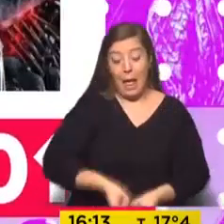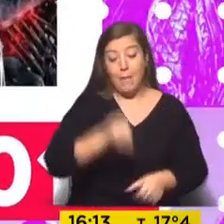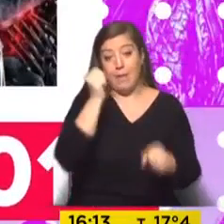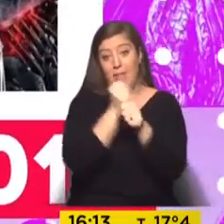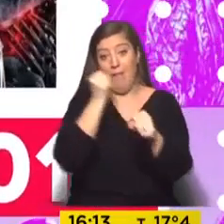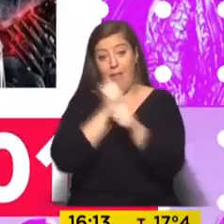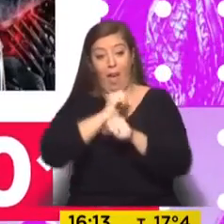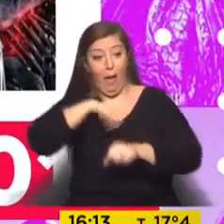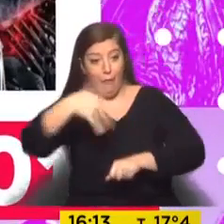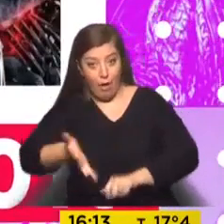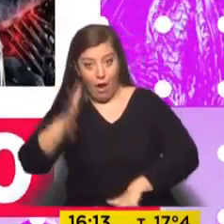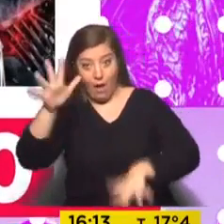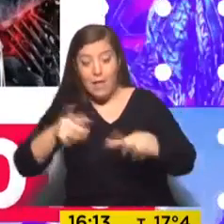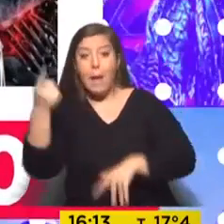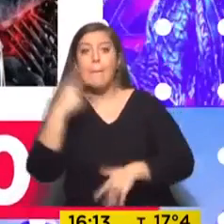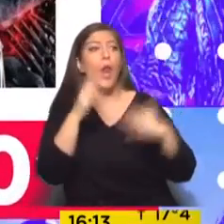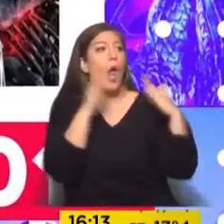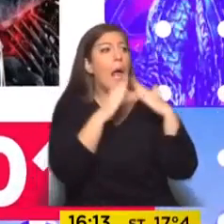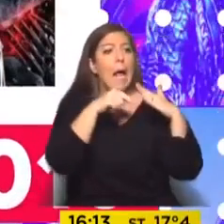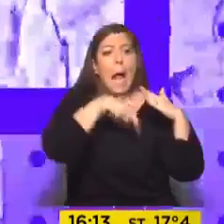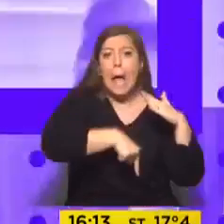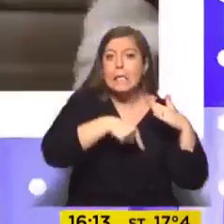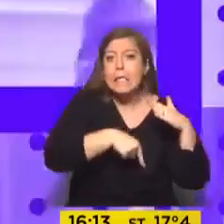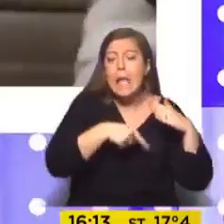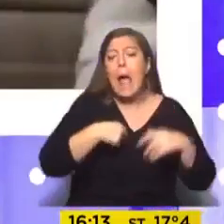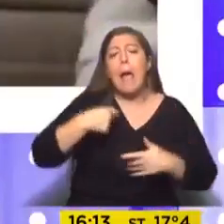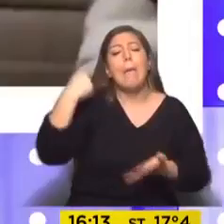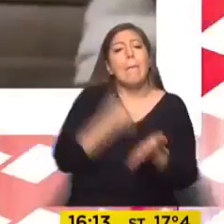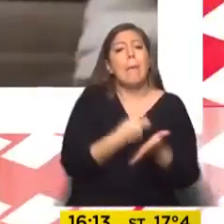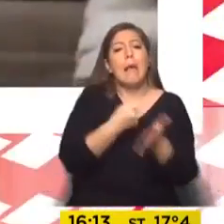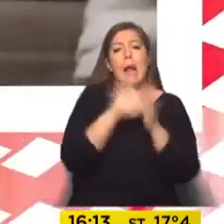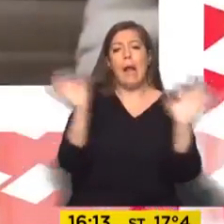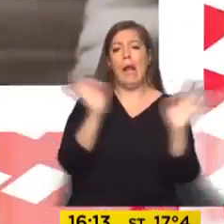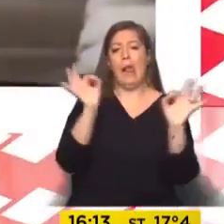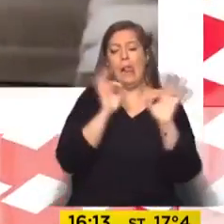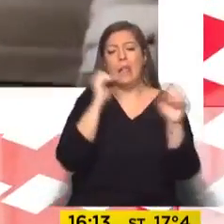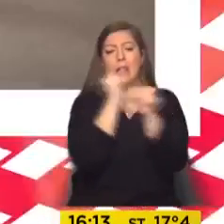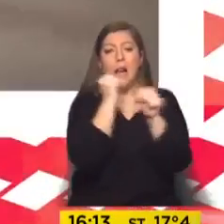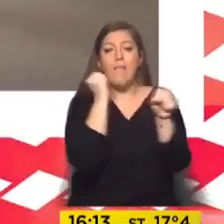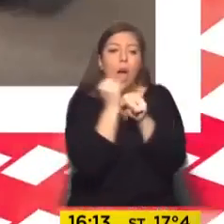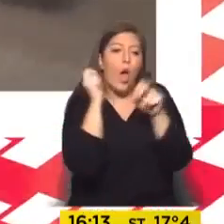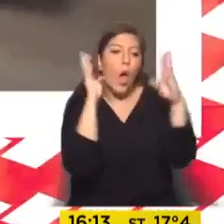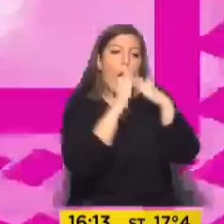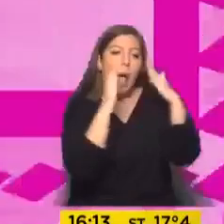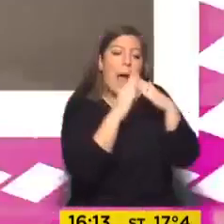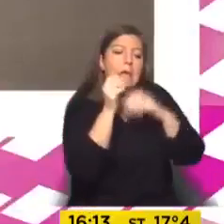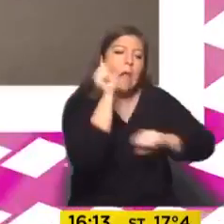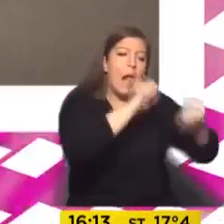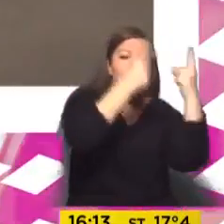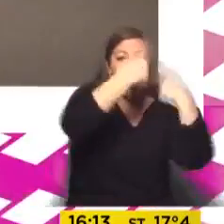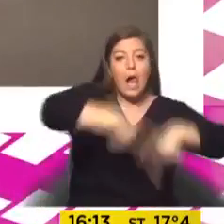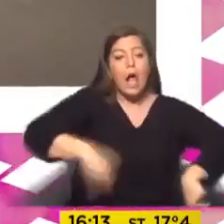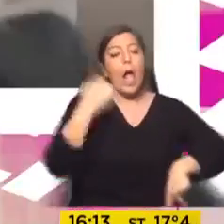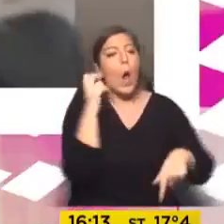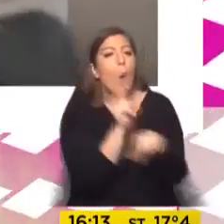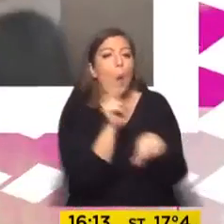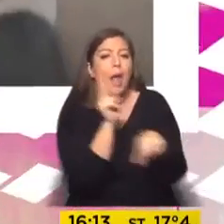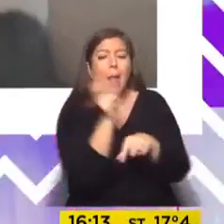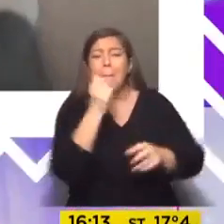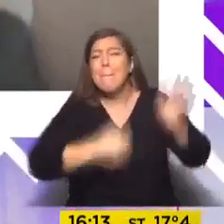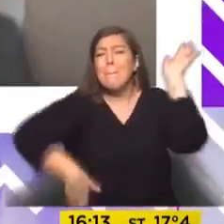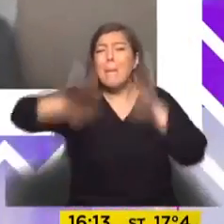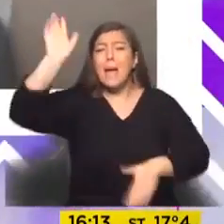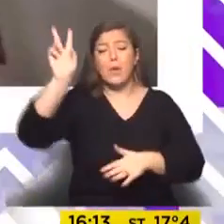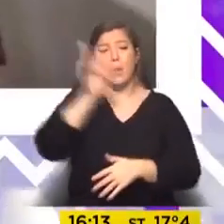él. Pero en casa nadie nos paga. Las tareas domésticas y de cuidado las hacemos en su mayoría las mujeres y no los